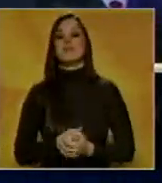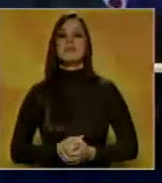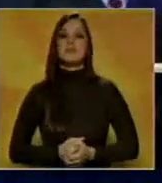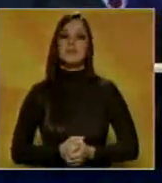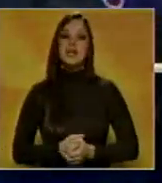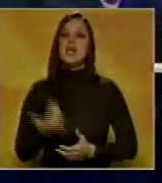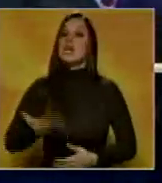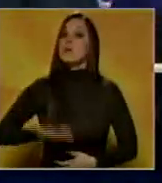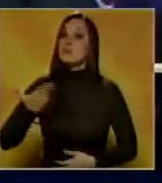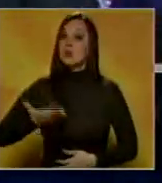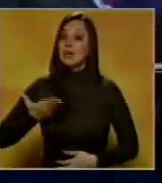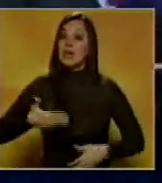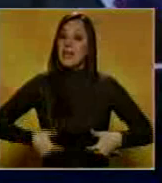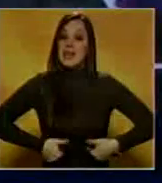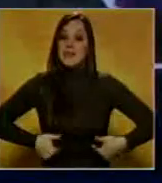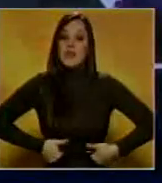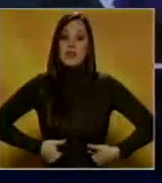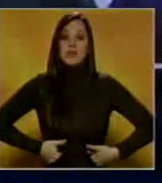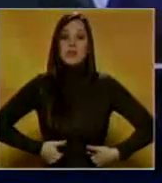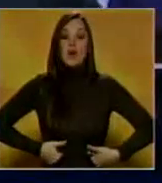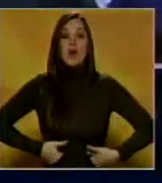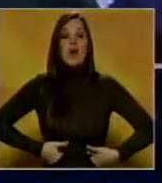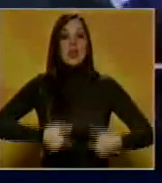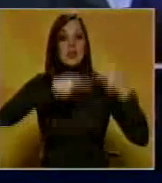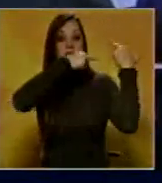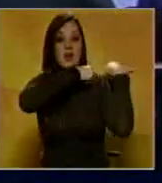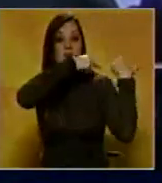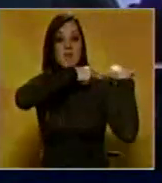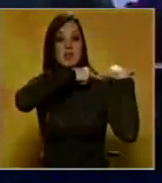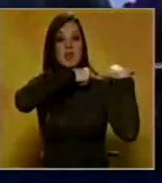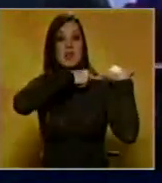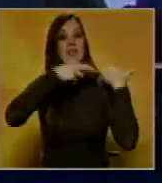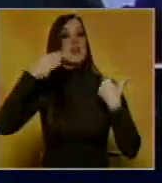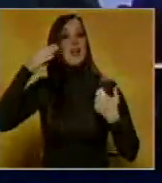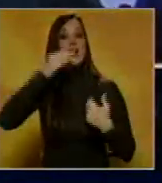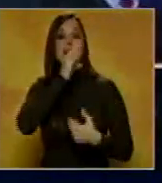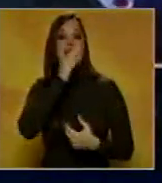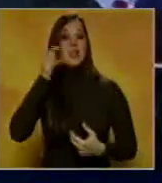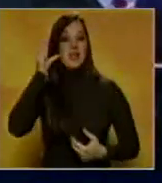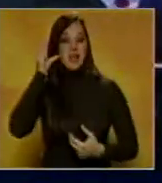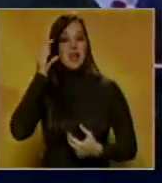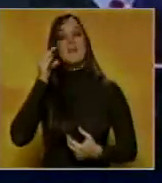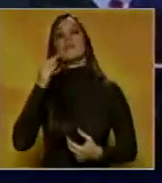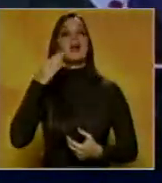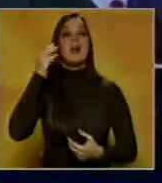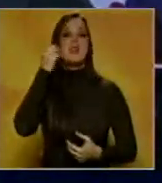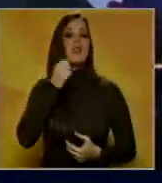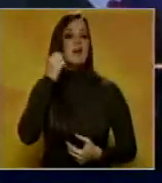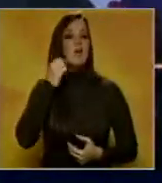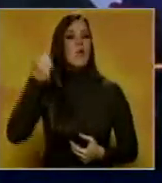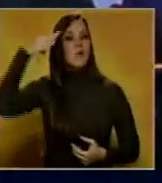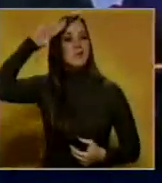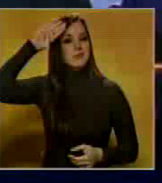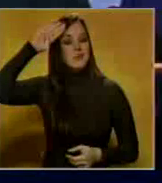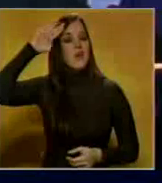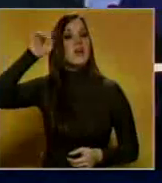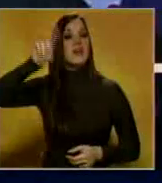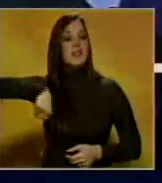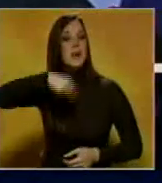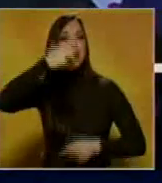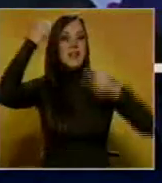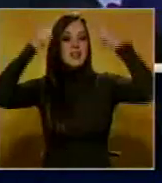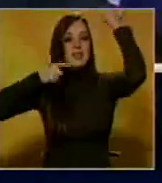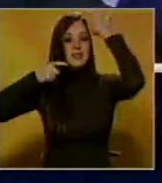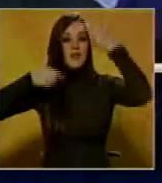ha valido la pena el esfuerzo del comandante Fidel Castro y el comandante Hugo Chávez. Y nosotros venimos a